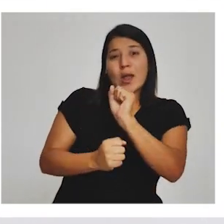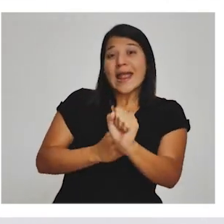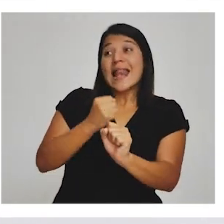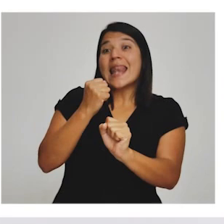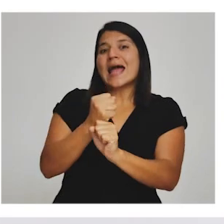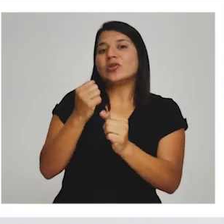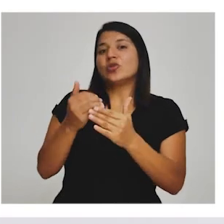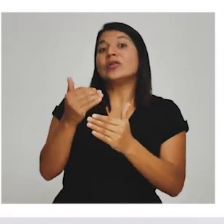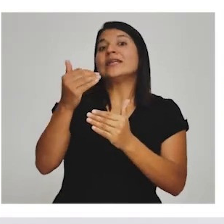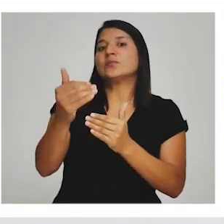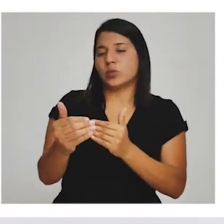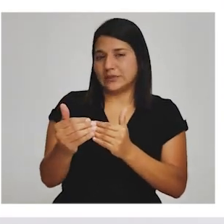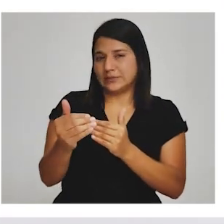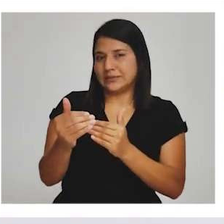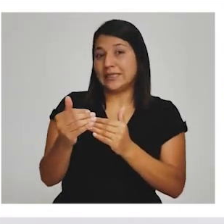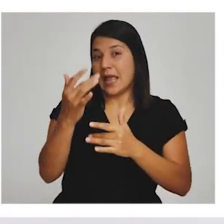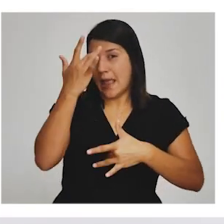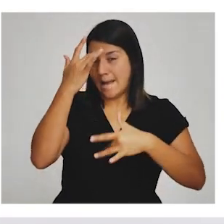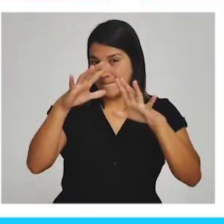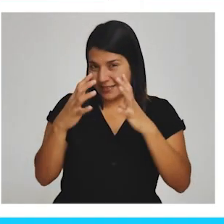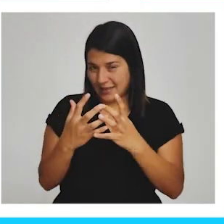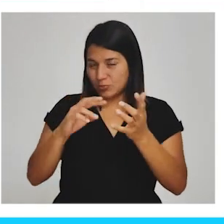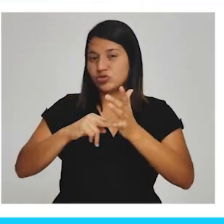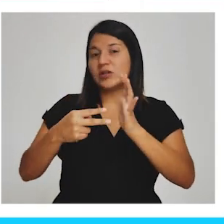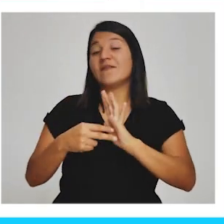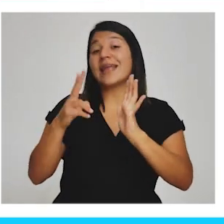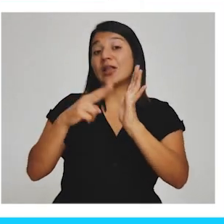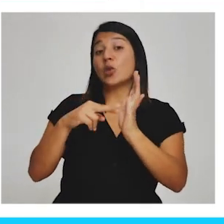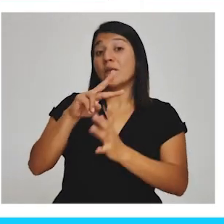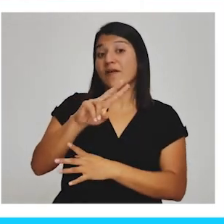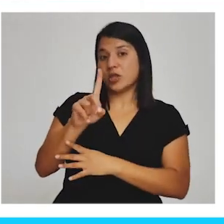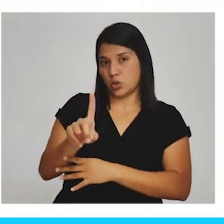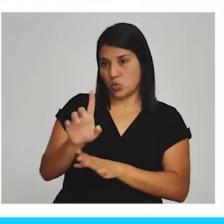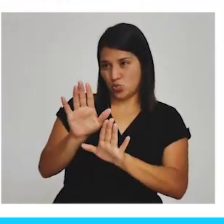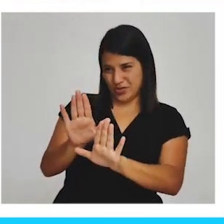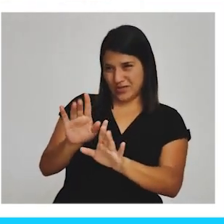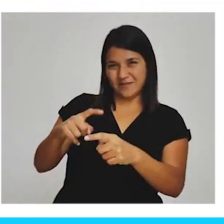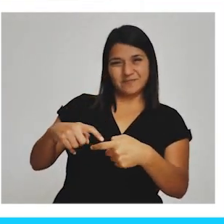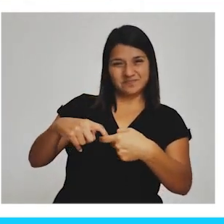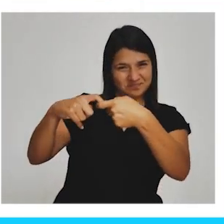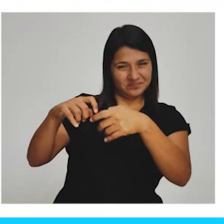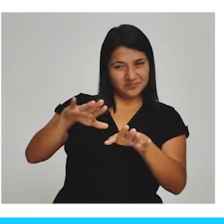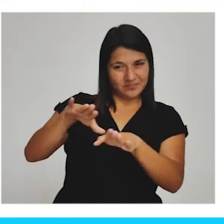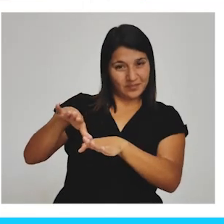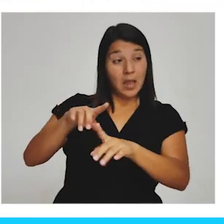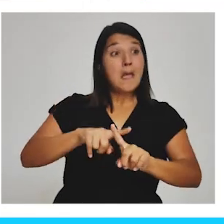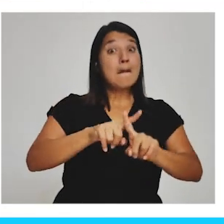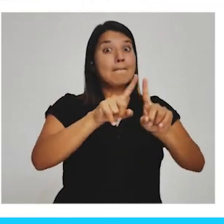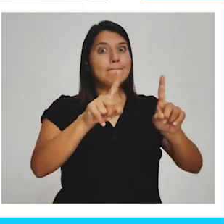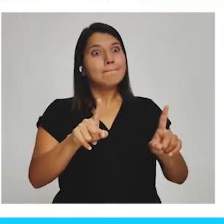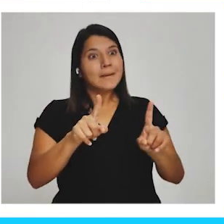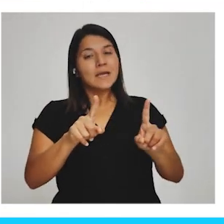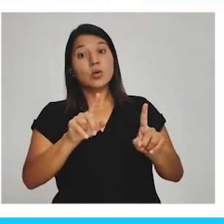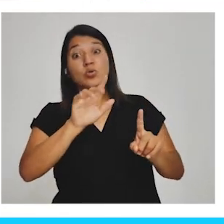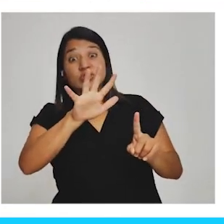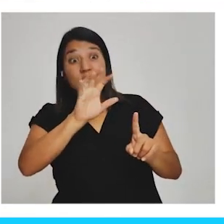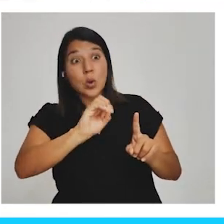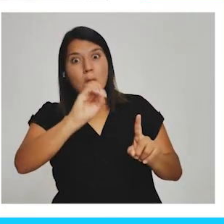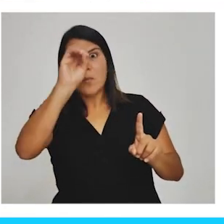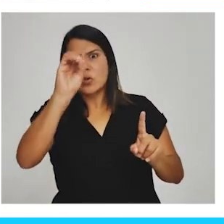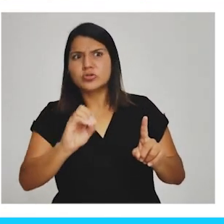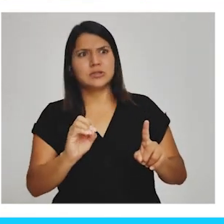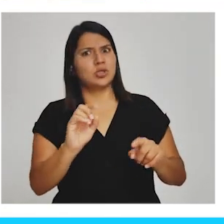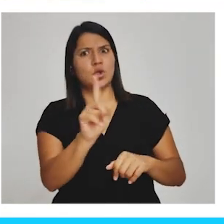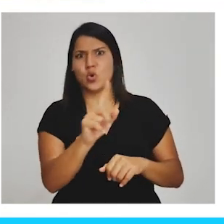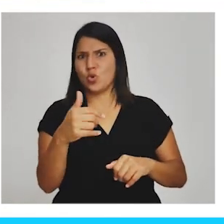2021, si exceptuamos ese, no veríamos un crecimiento tan alto como este que vamos a tener en 2023 desde hace